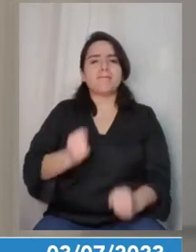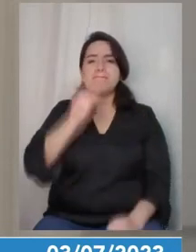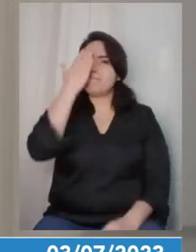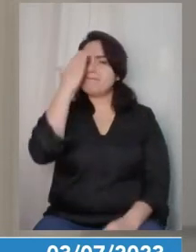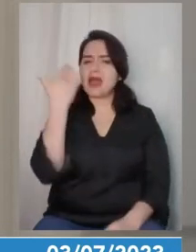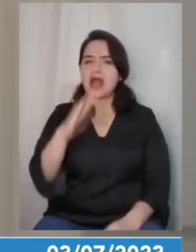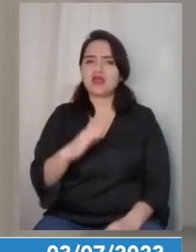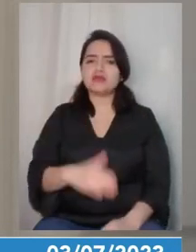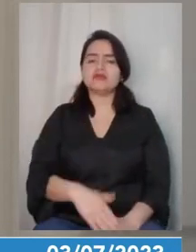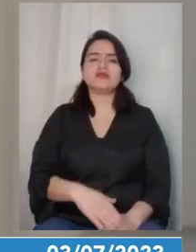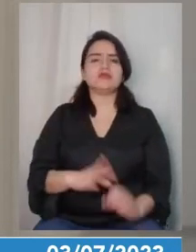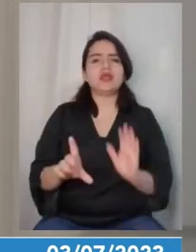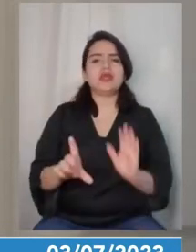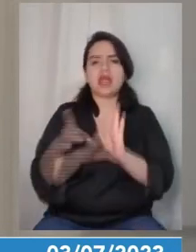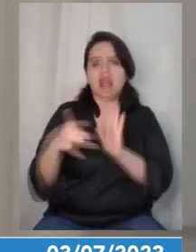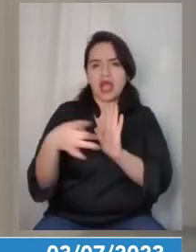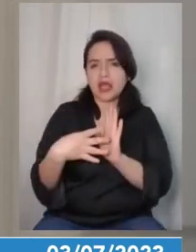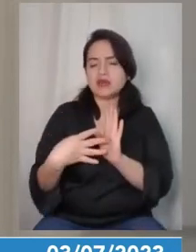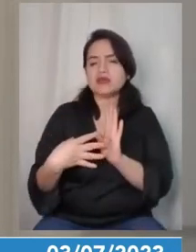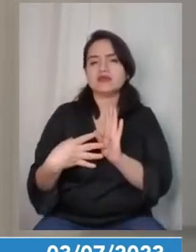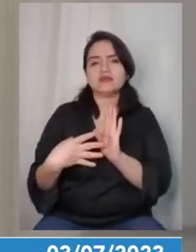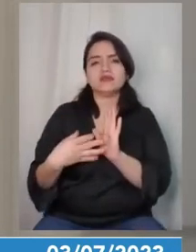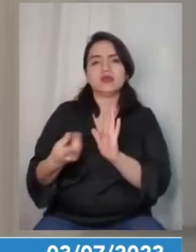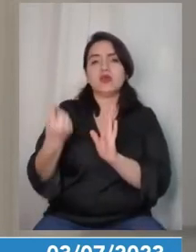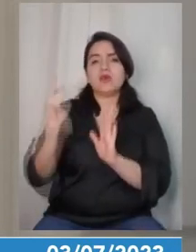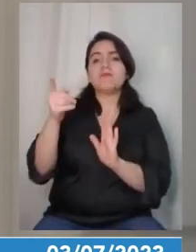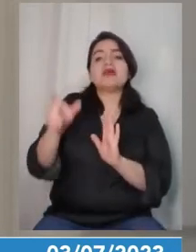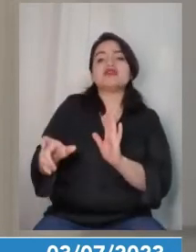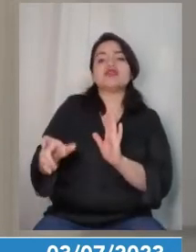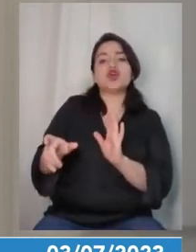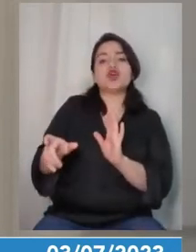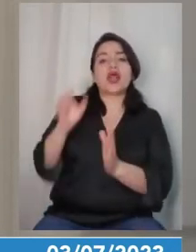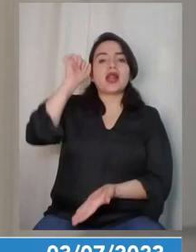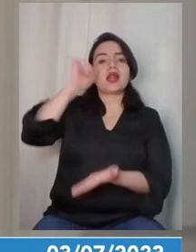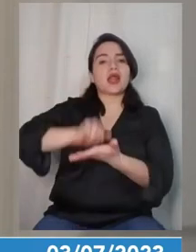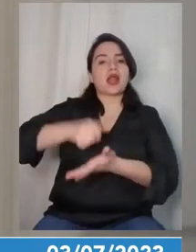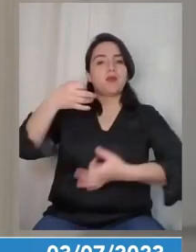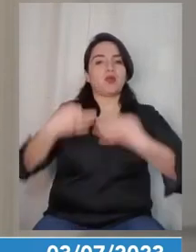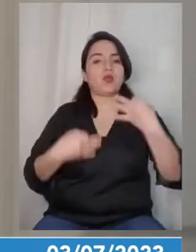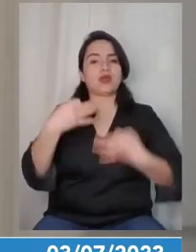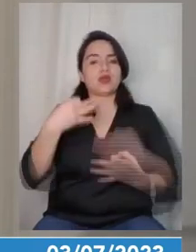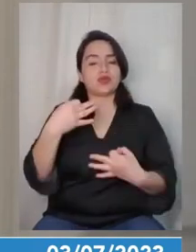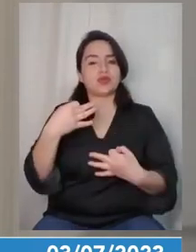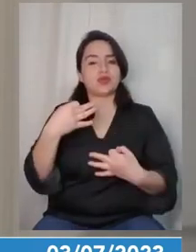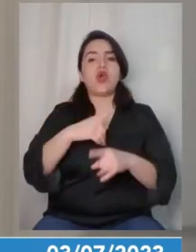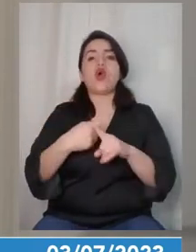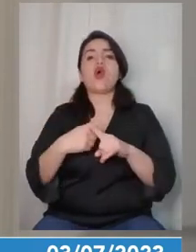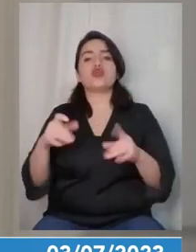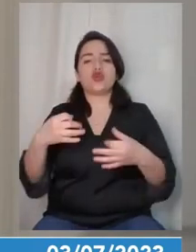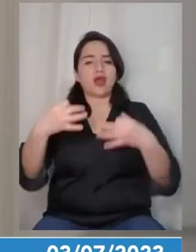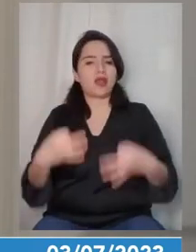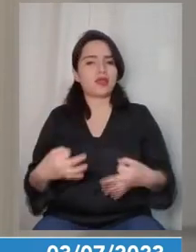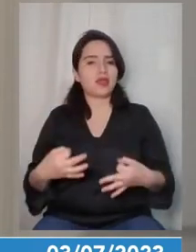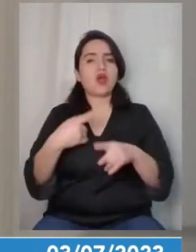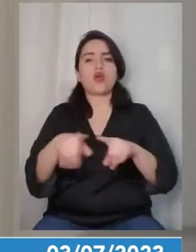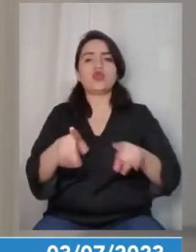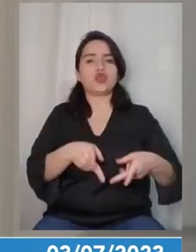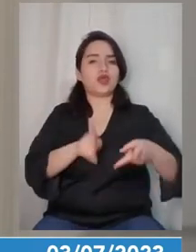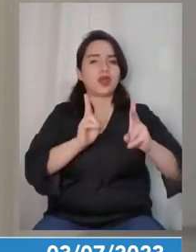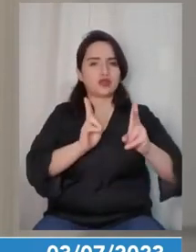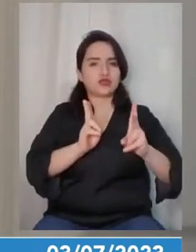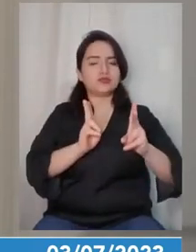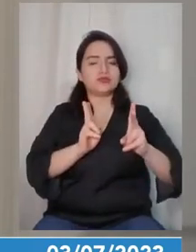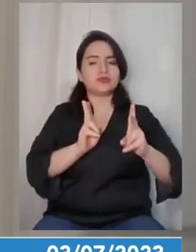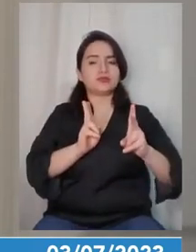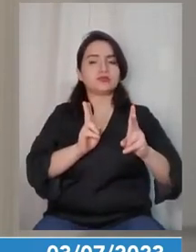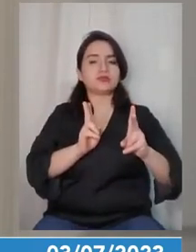la cual se interpone el recurso si en todas las otras garantías, de todos los otros derechos, esas exigencias no existen? La